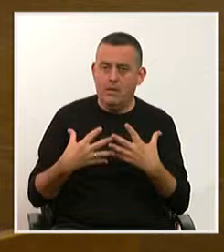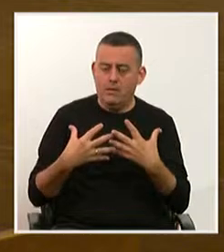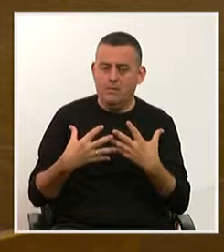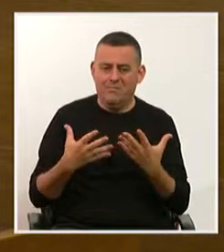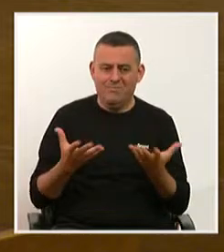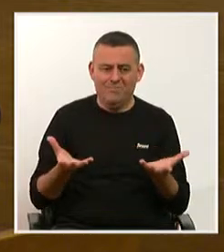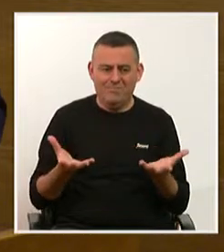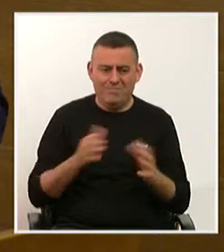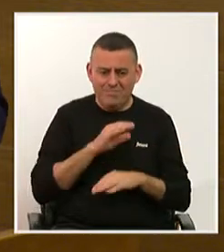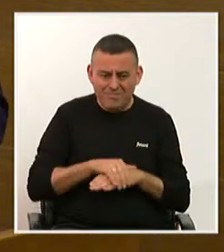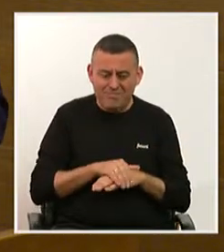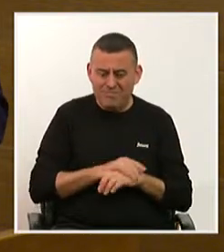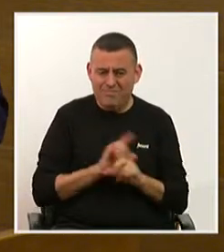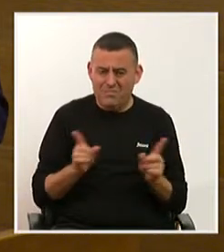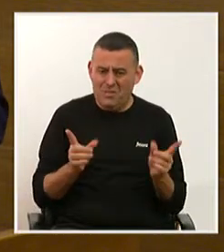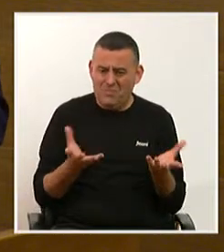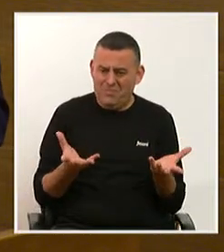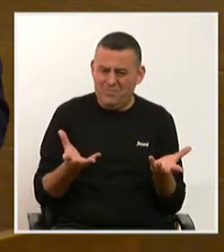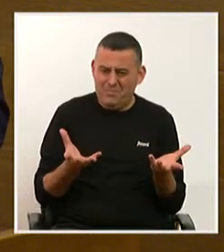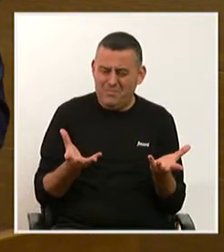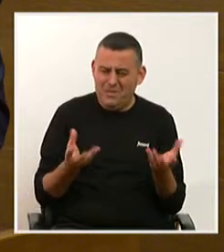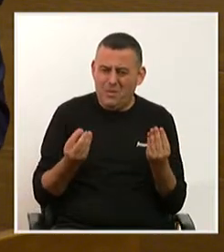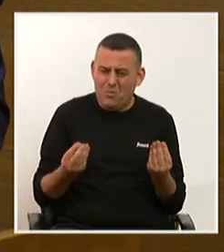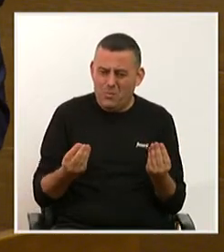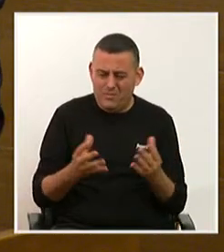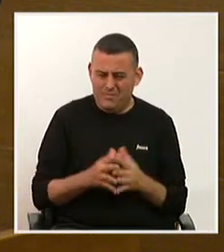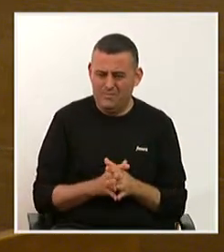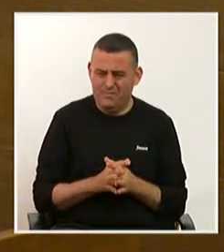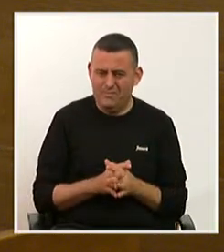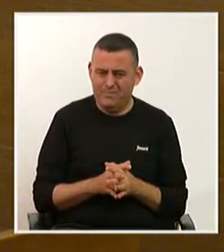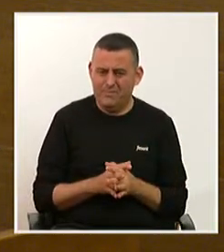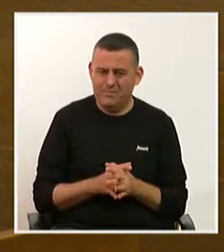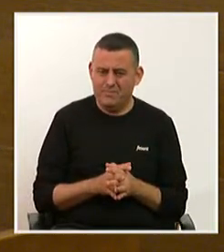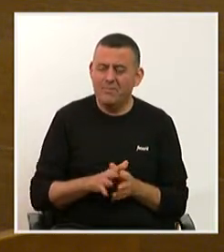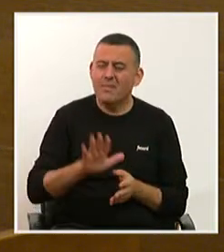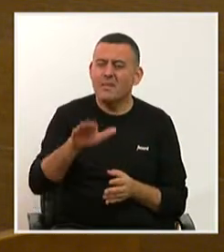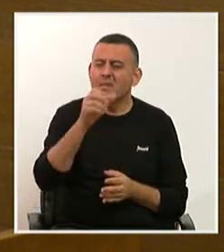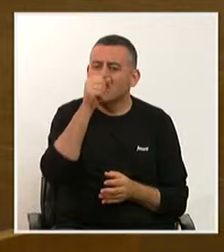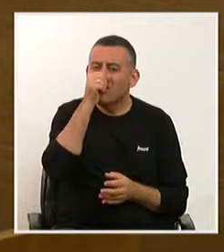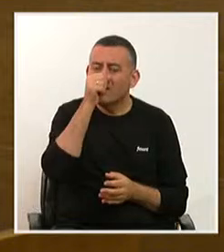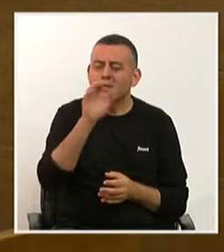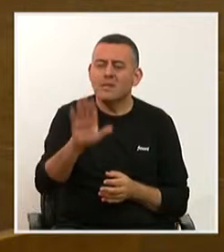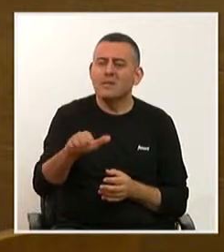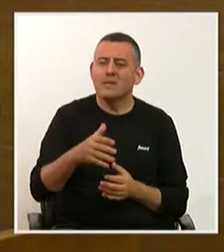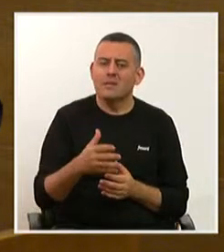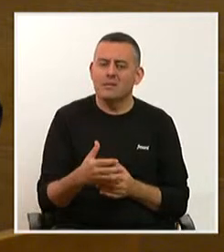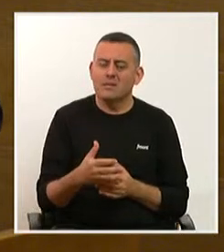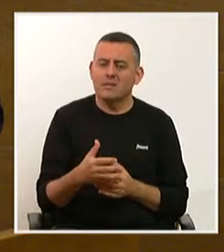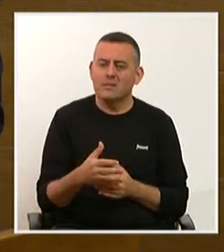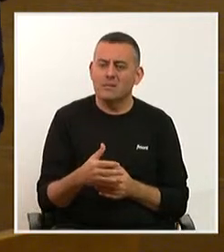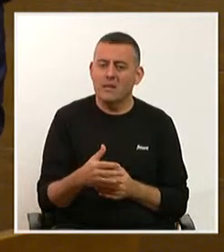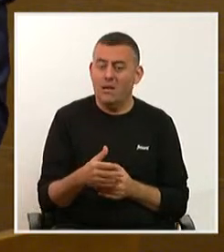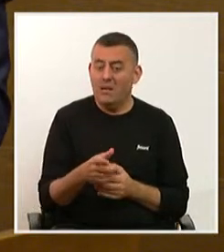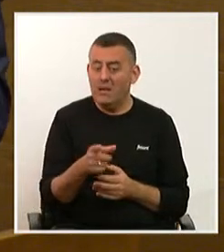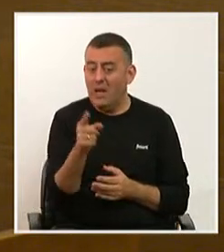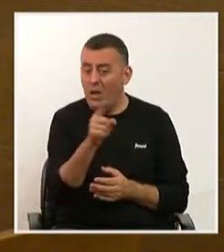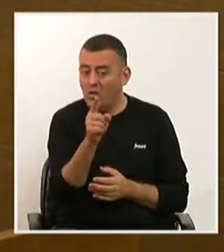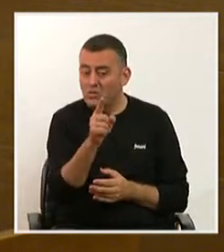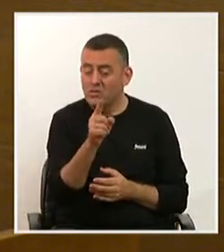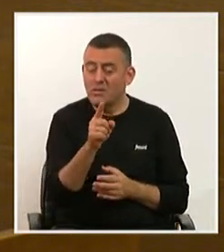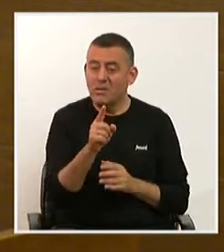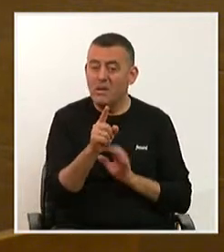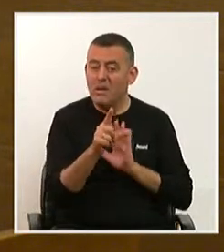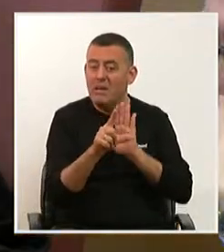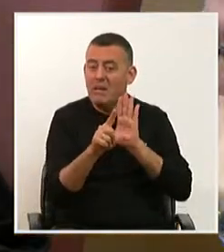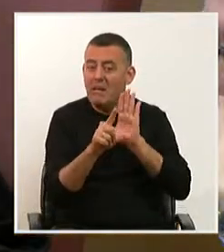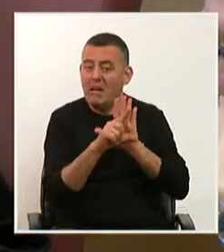señores socialistas vale la pena someterse a unos Cafres para los que el principio de legalidad no